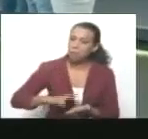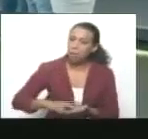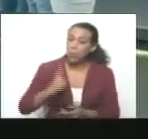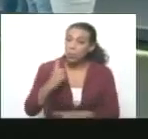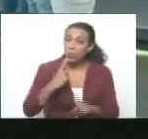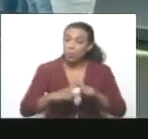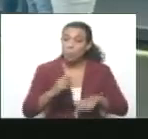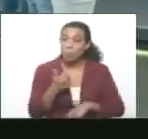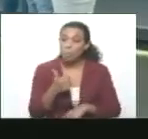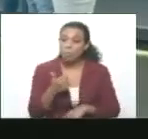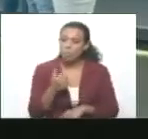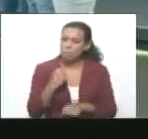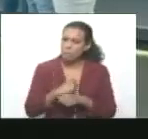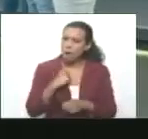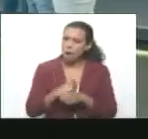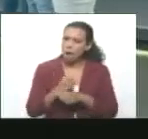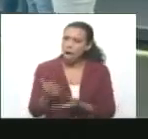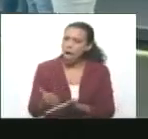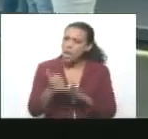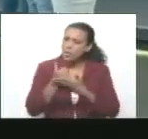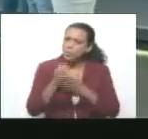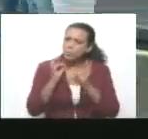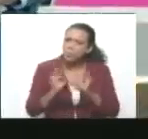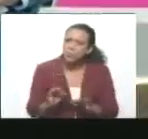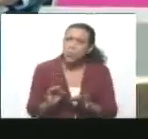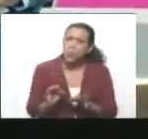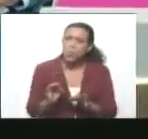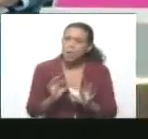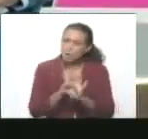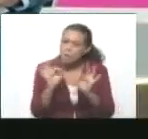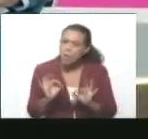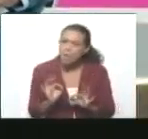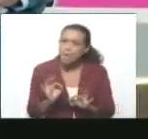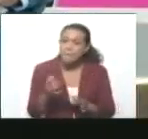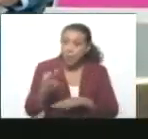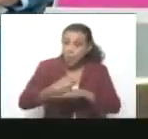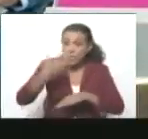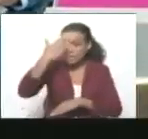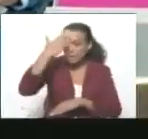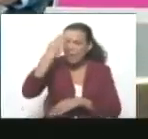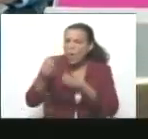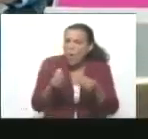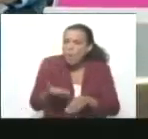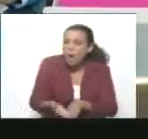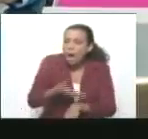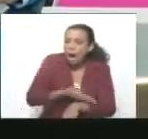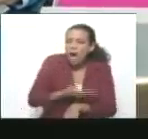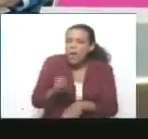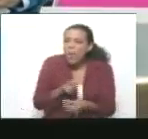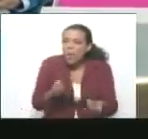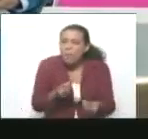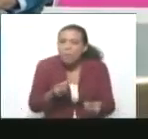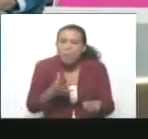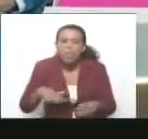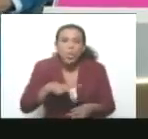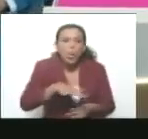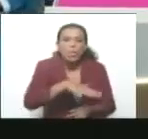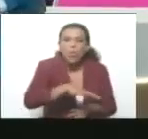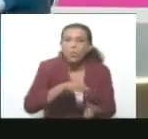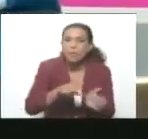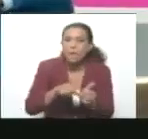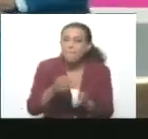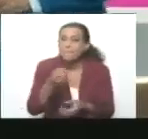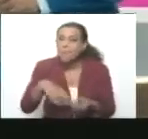1x10 es una ayuda, es una guía para el gobierno, para ir ahora a donde hay que ir, para